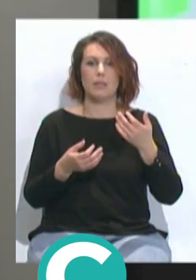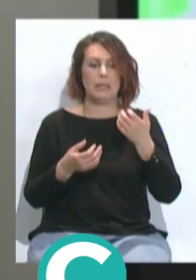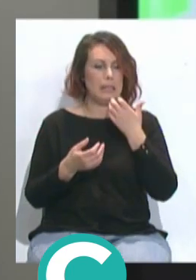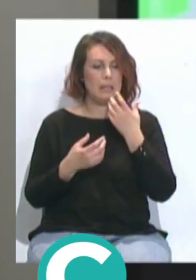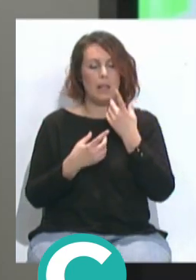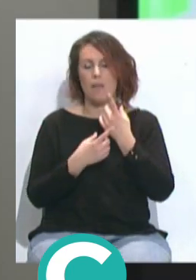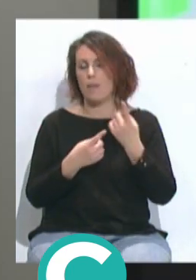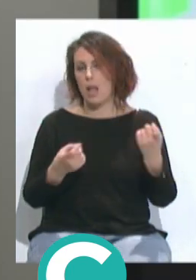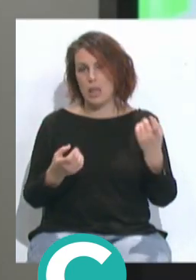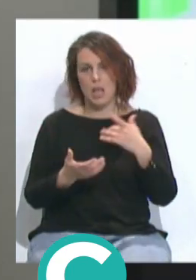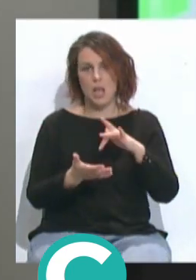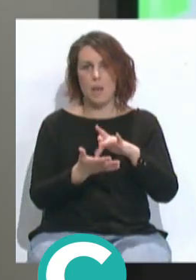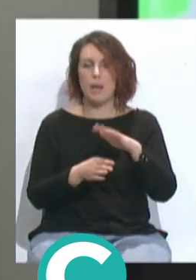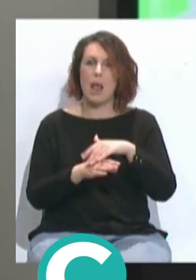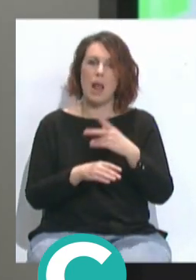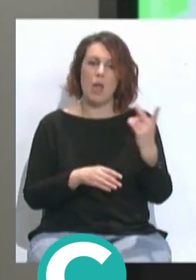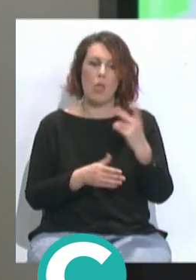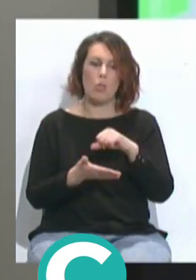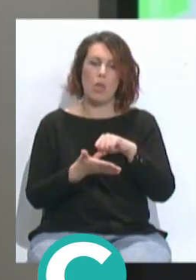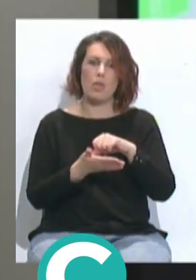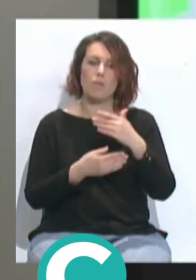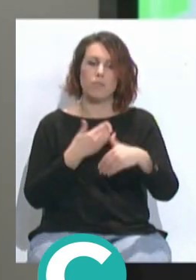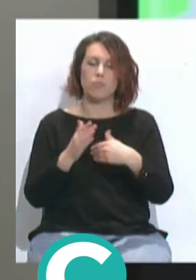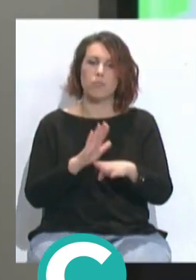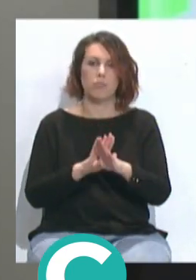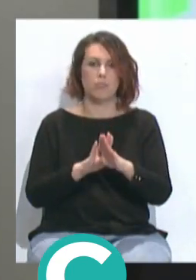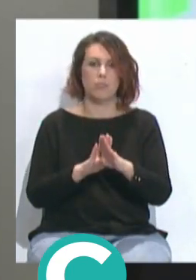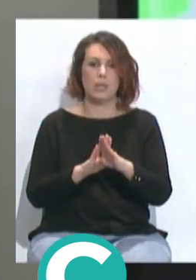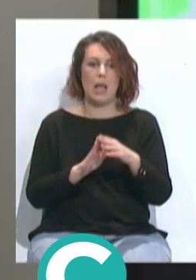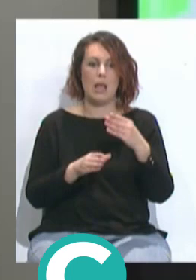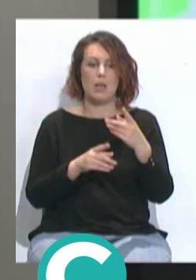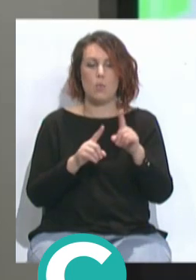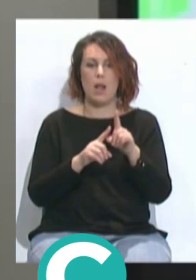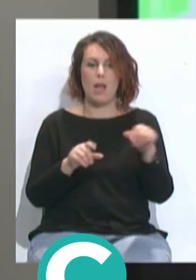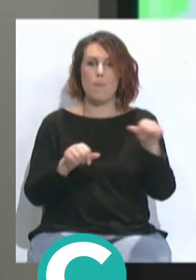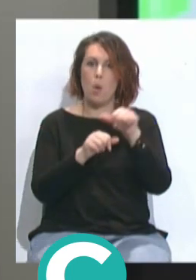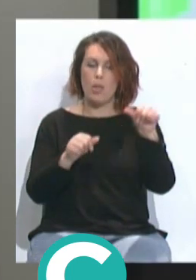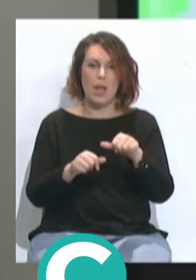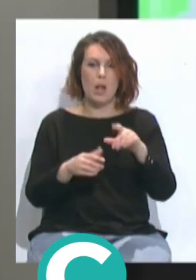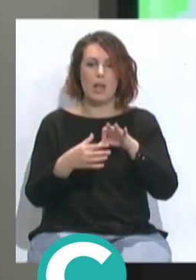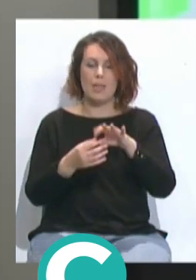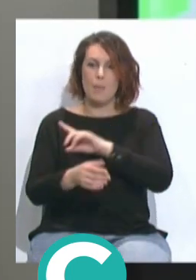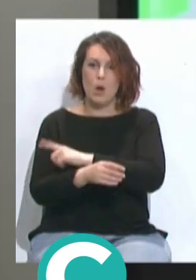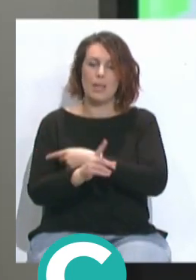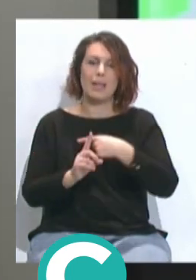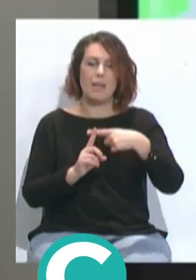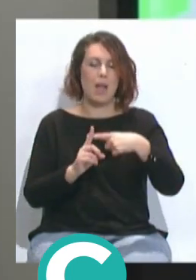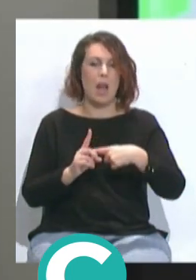necesario para que estas dos ciudades sigan progresando y sigan siendo referentes en el deporte a nivel